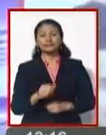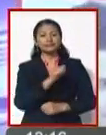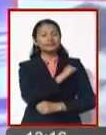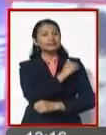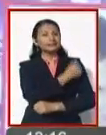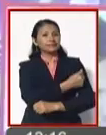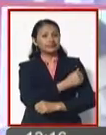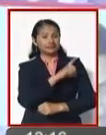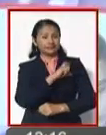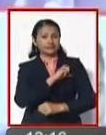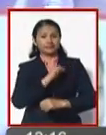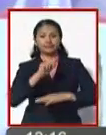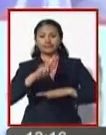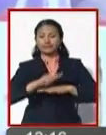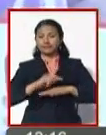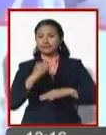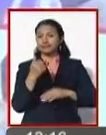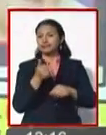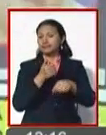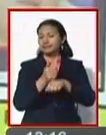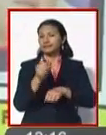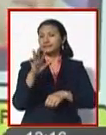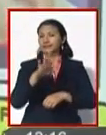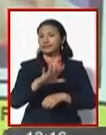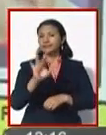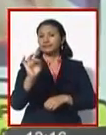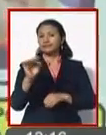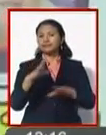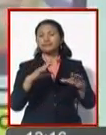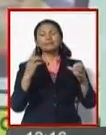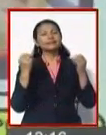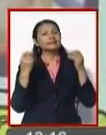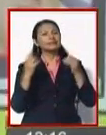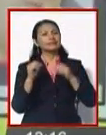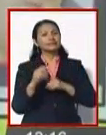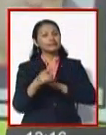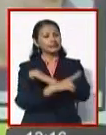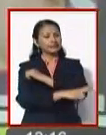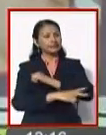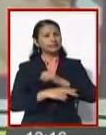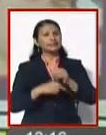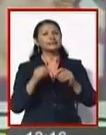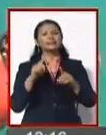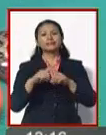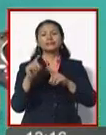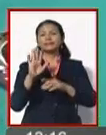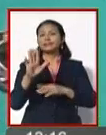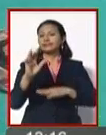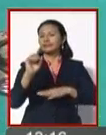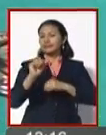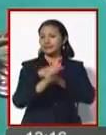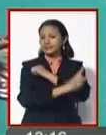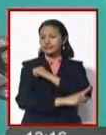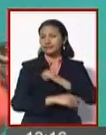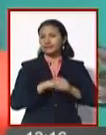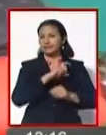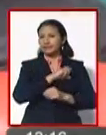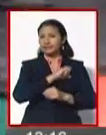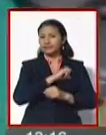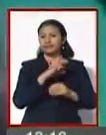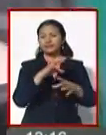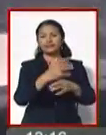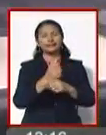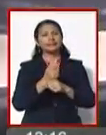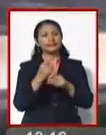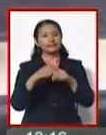las autoridades policiales de Paraguay, ellos son autores de 58 hechos delictivos entre robos y atracos en su país. La policía secuestró